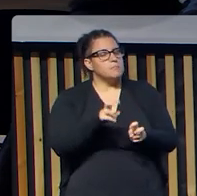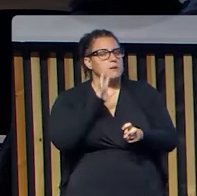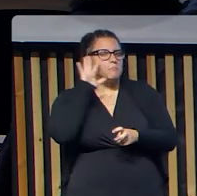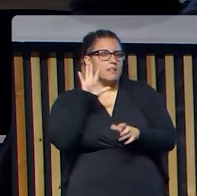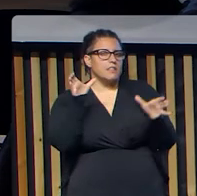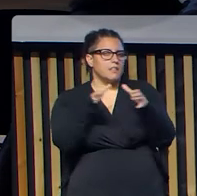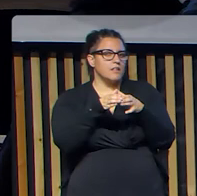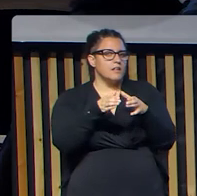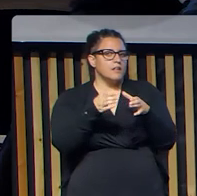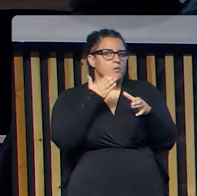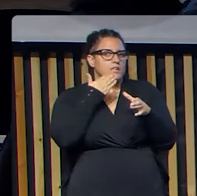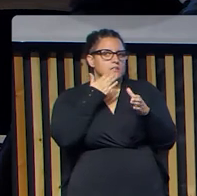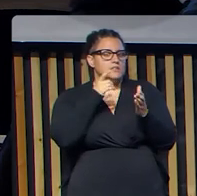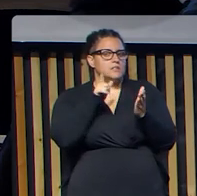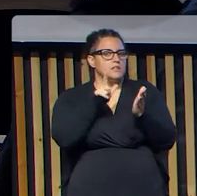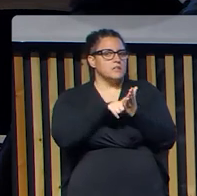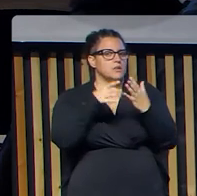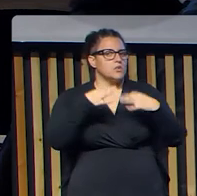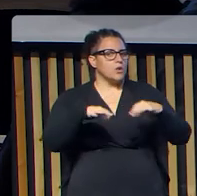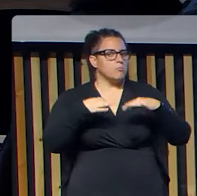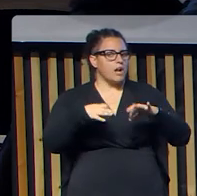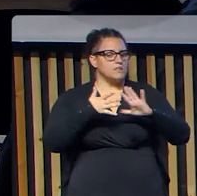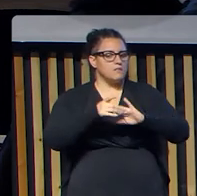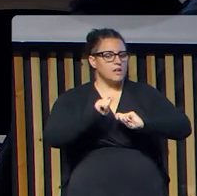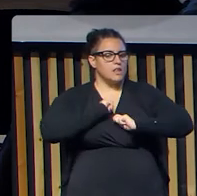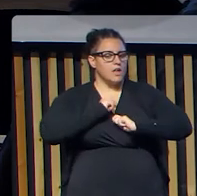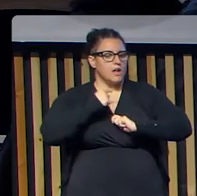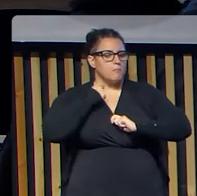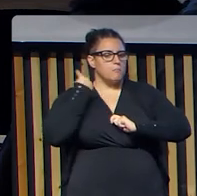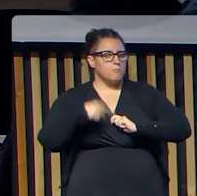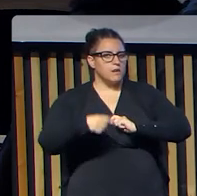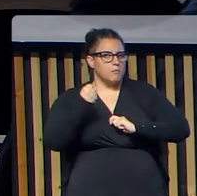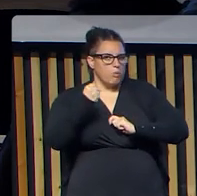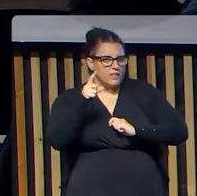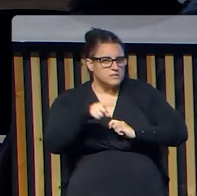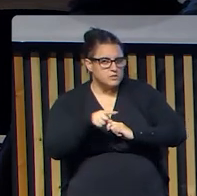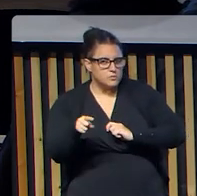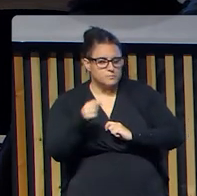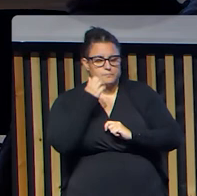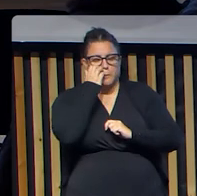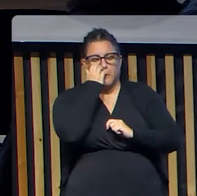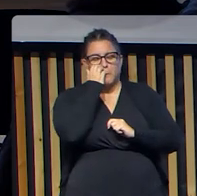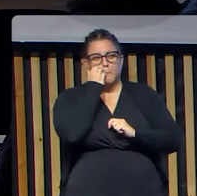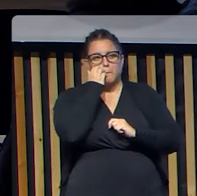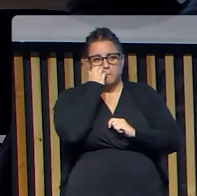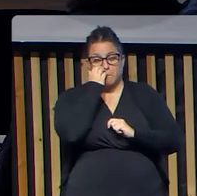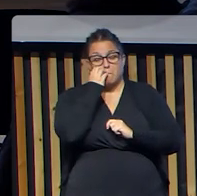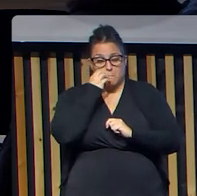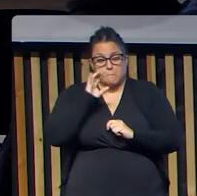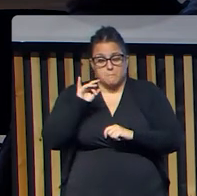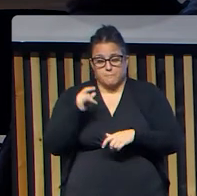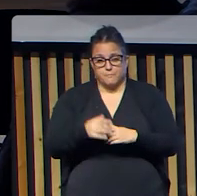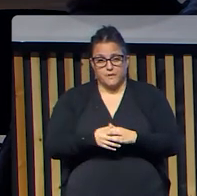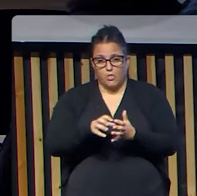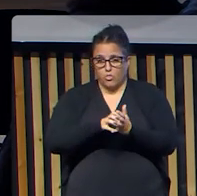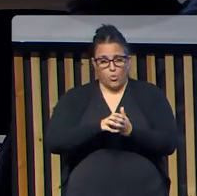sin duda sin duda Hay quien digamos en el momento en que se establece una especie